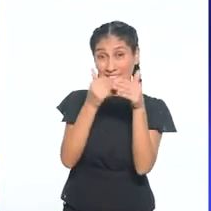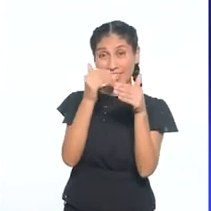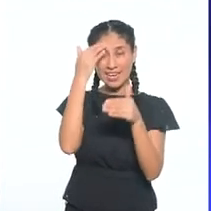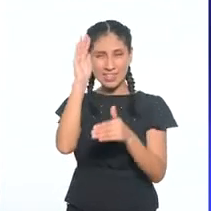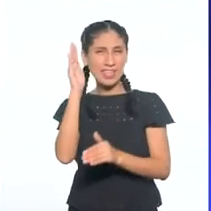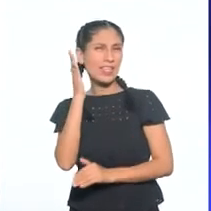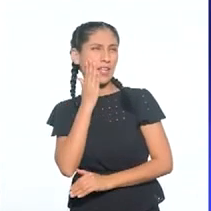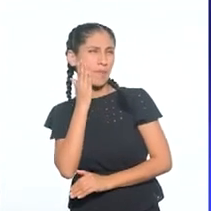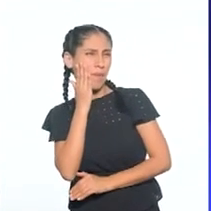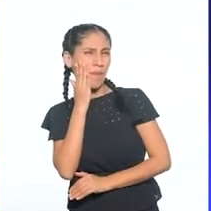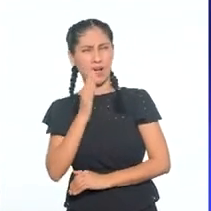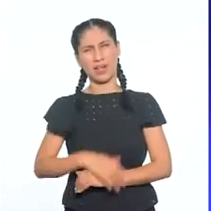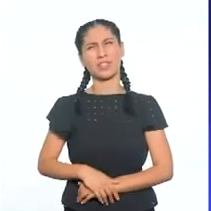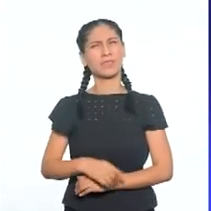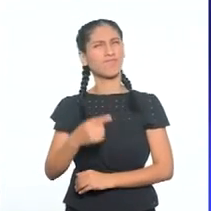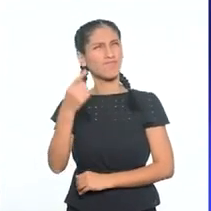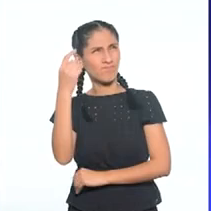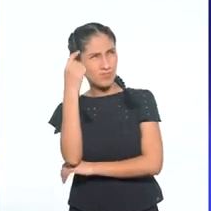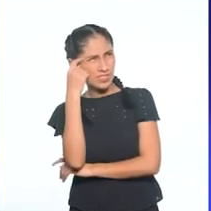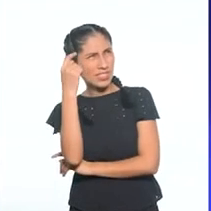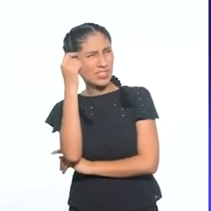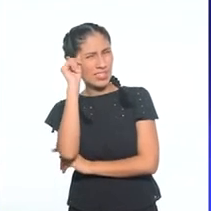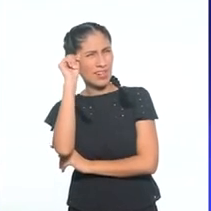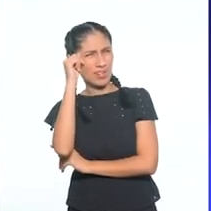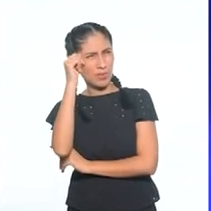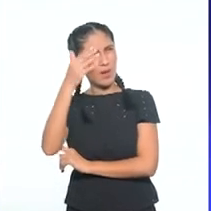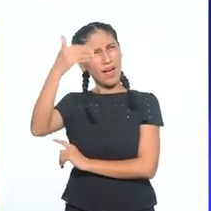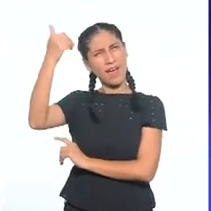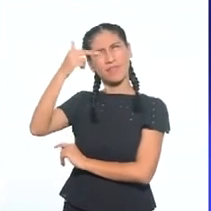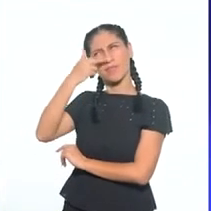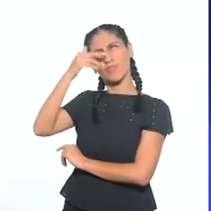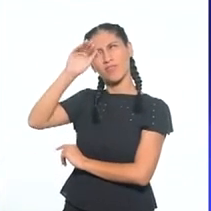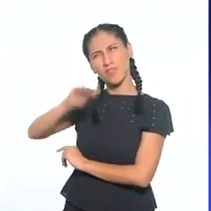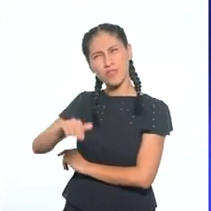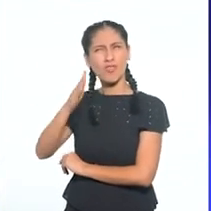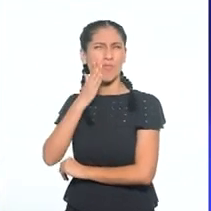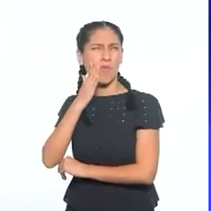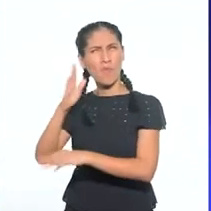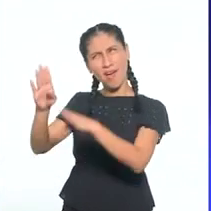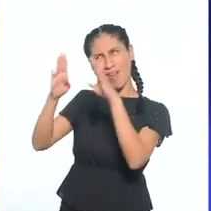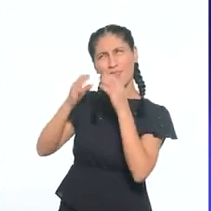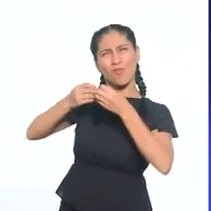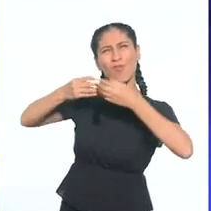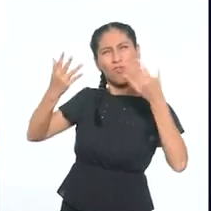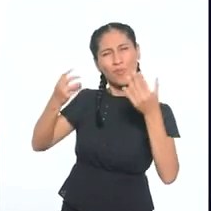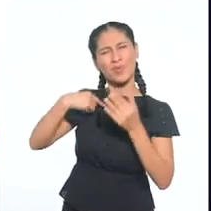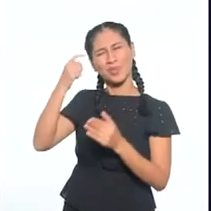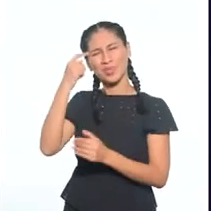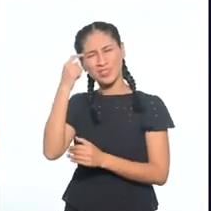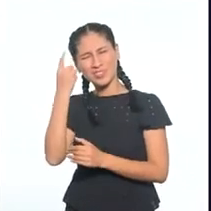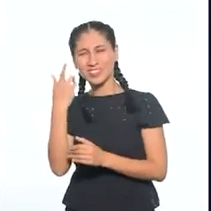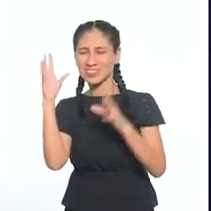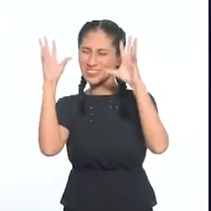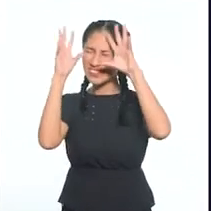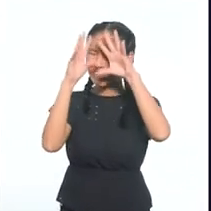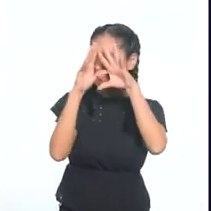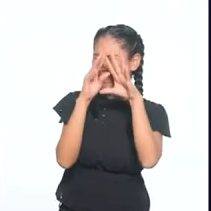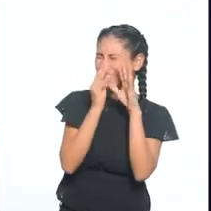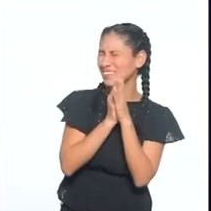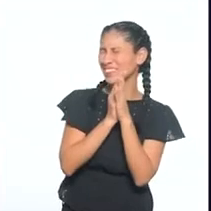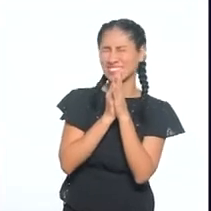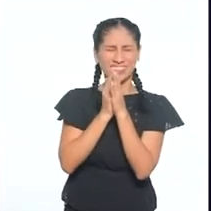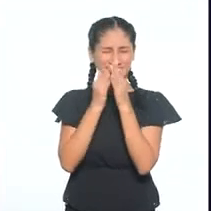la madre uno siempre recuerda cuando era niño y ese vínculo que tienes con tu mamá si cierro los ojos